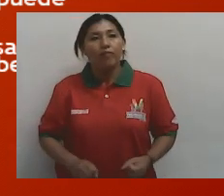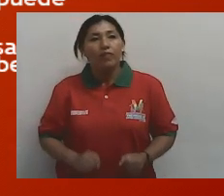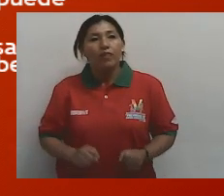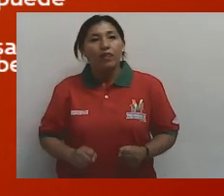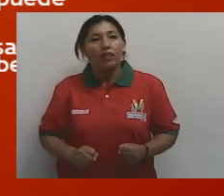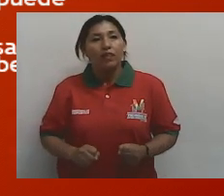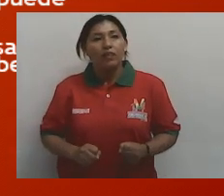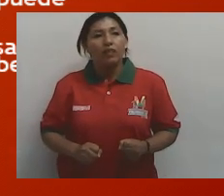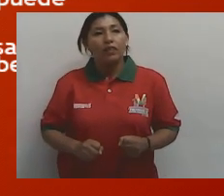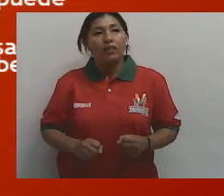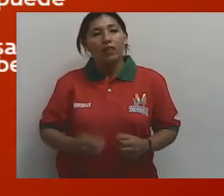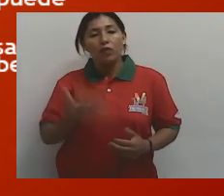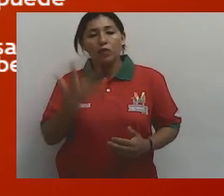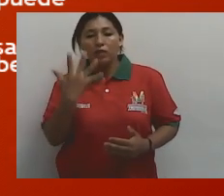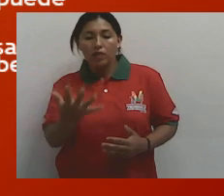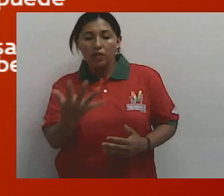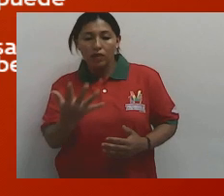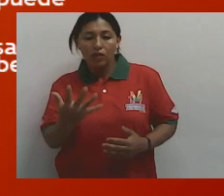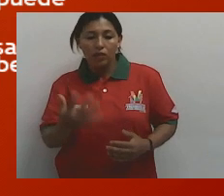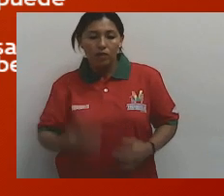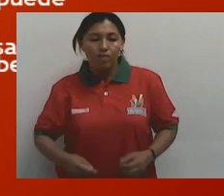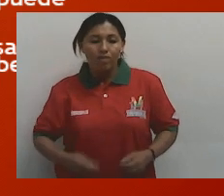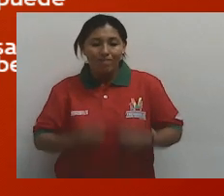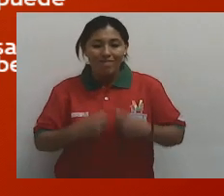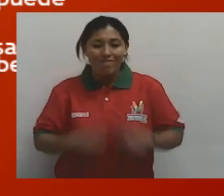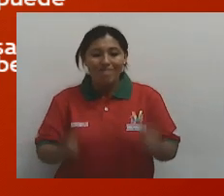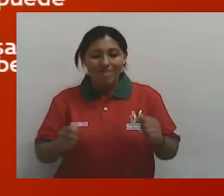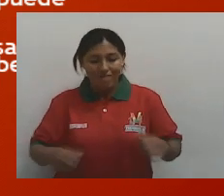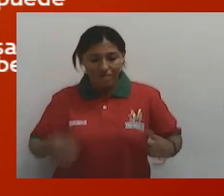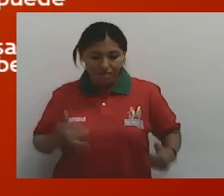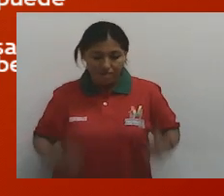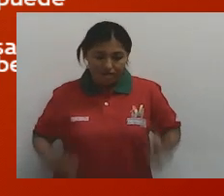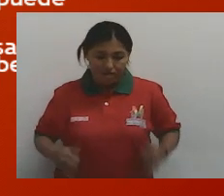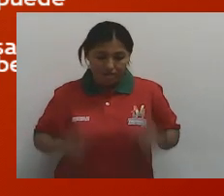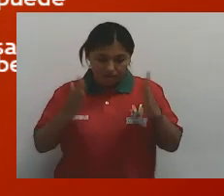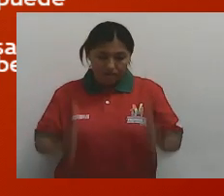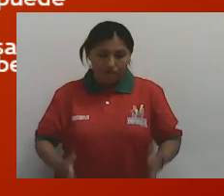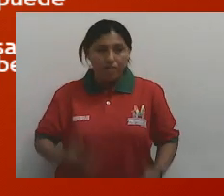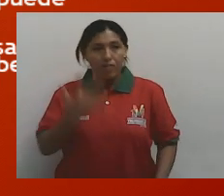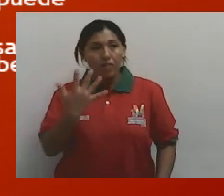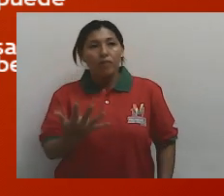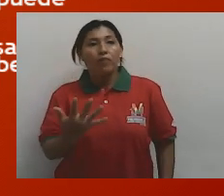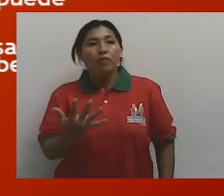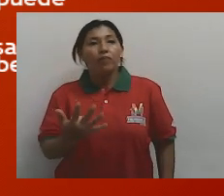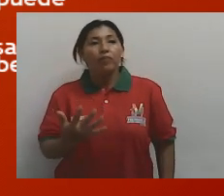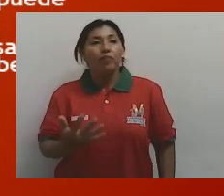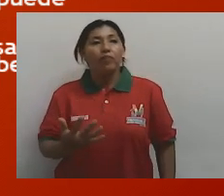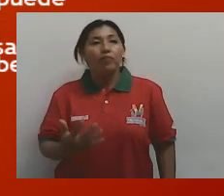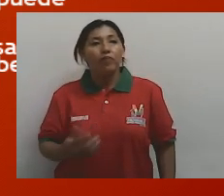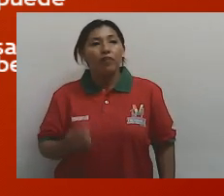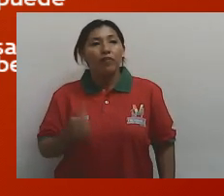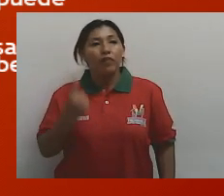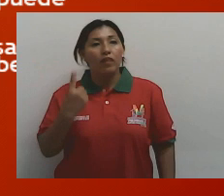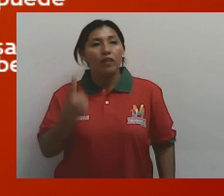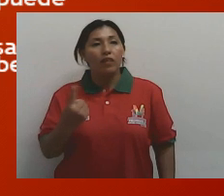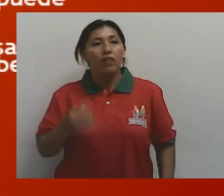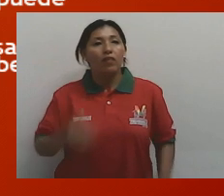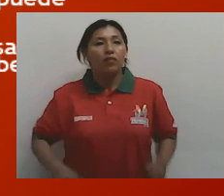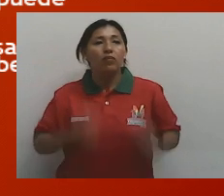5 tienen que jugar. Pero dentro de los 5, ¿qué pasa si un jugador